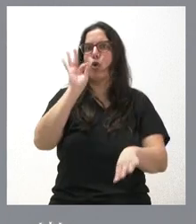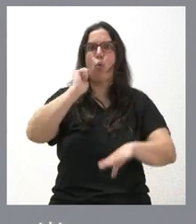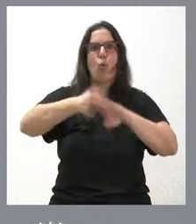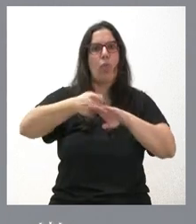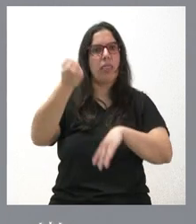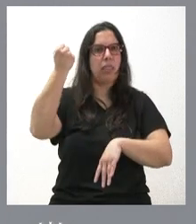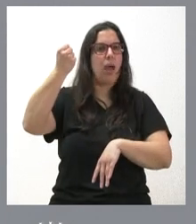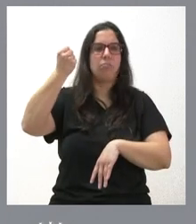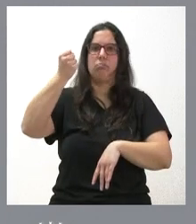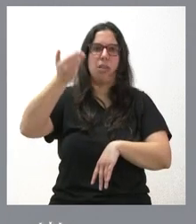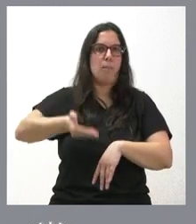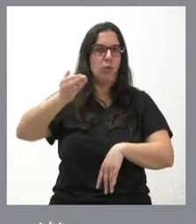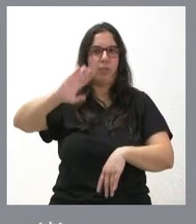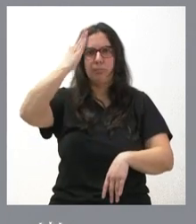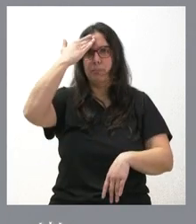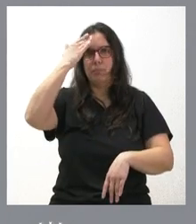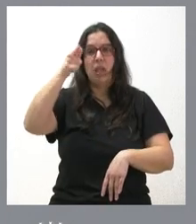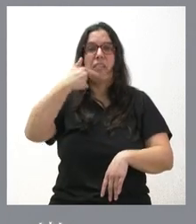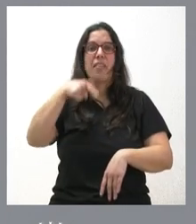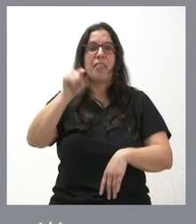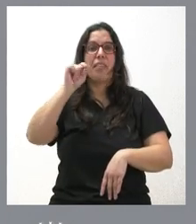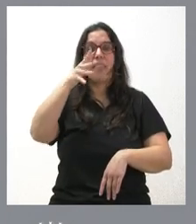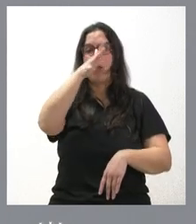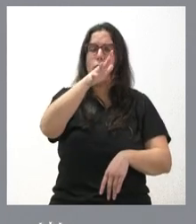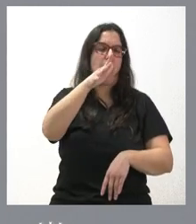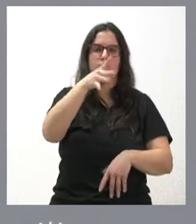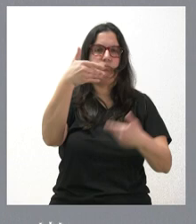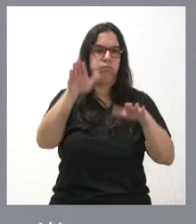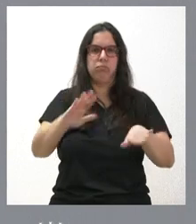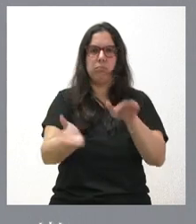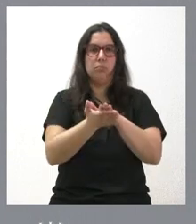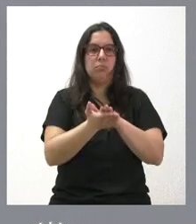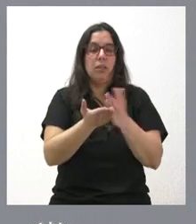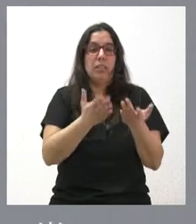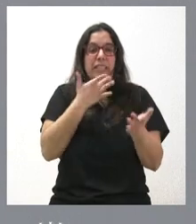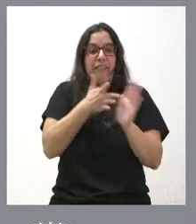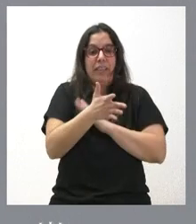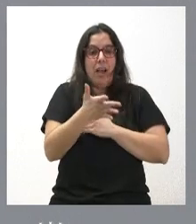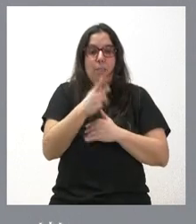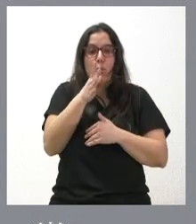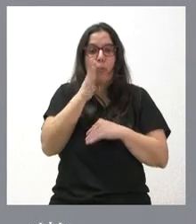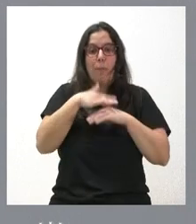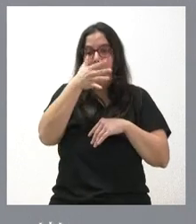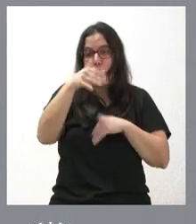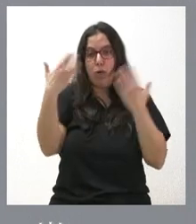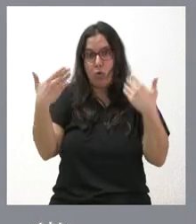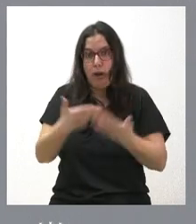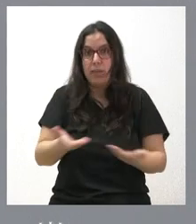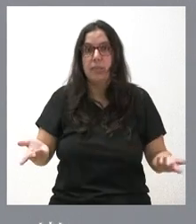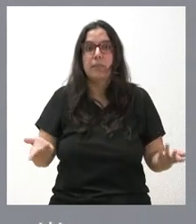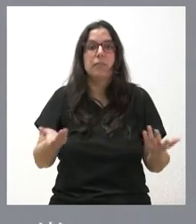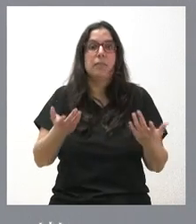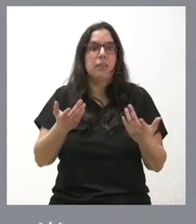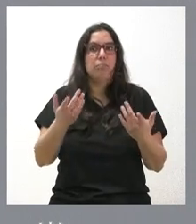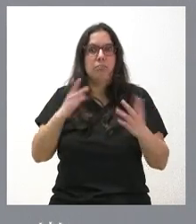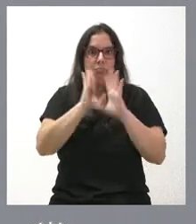la decisión judicial la decisión judicial es archivar una denuncia y por tanto esta denuncia no tenía causa para haberse llevado a cabo y es con lo que hay que